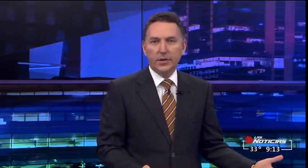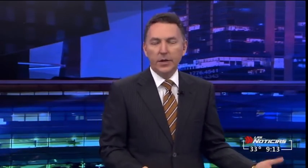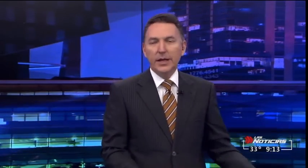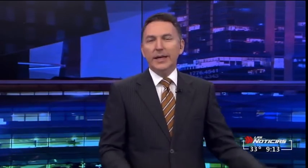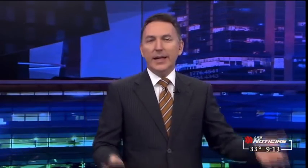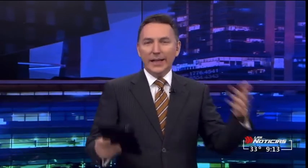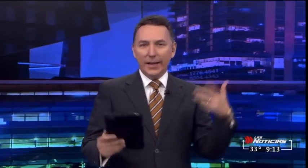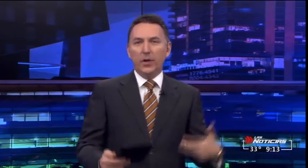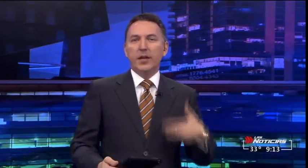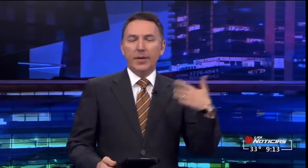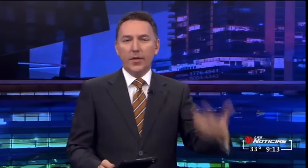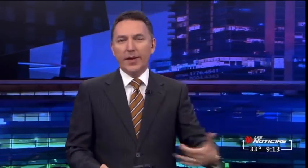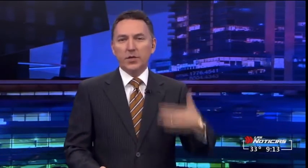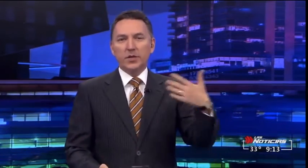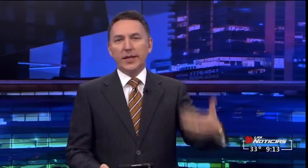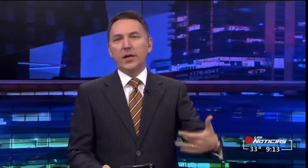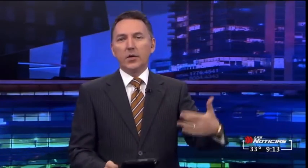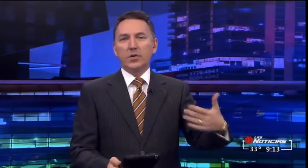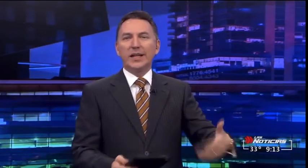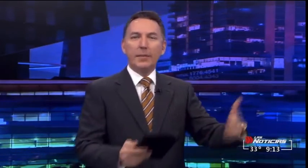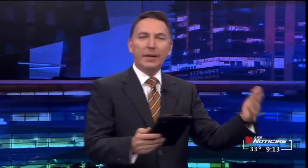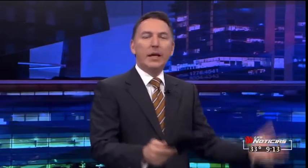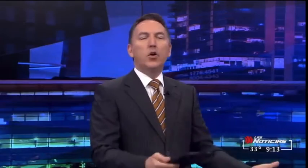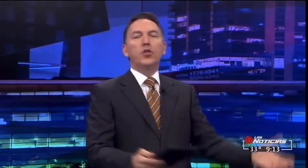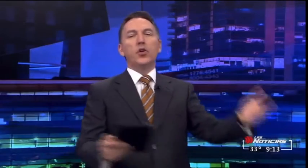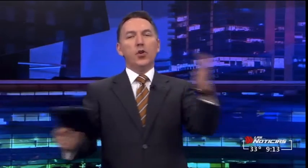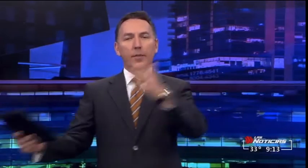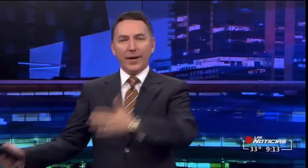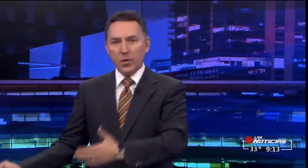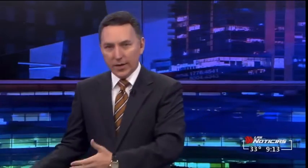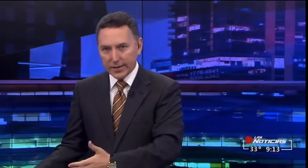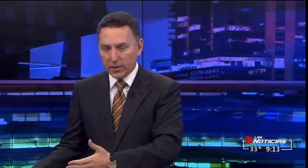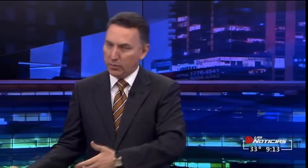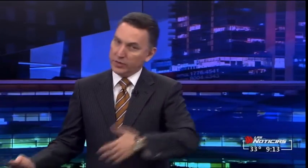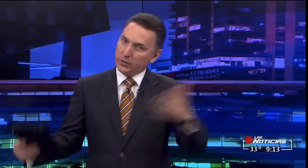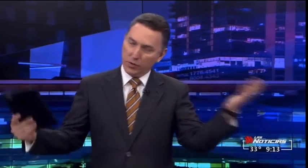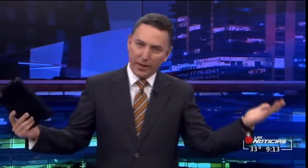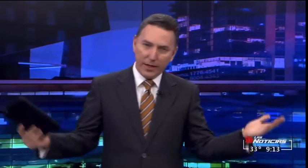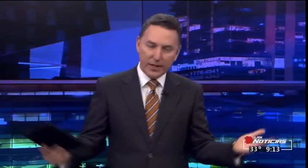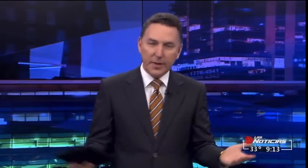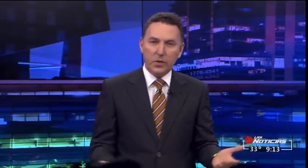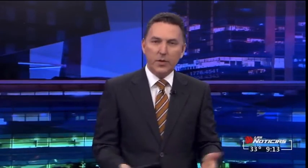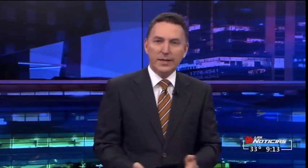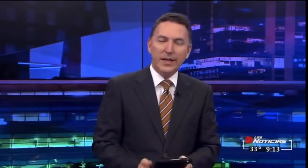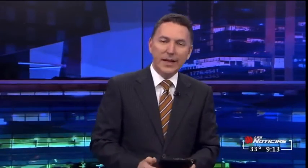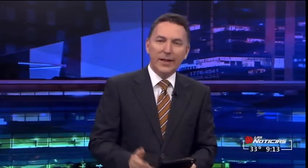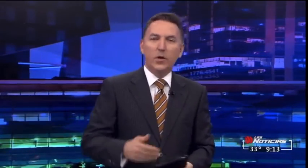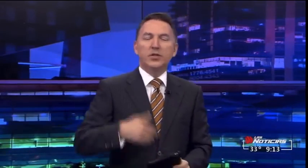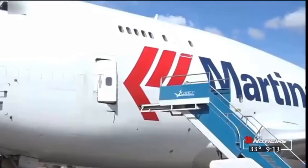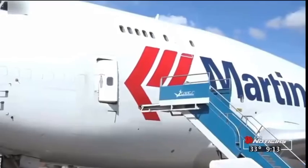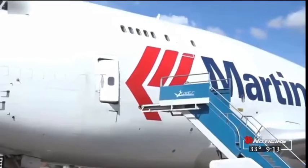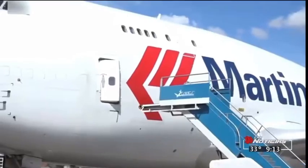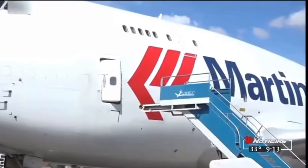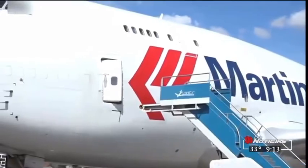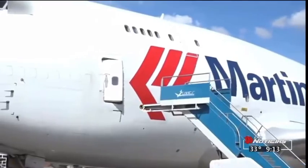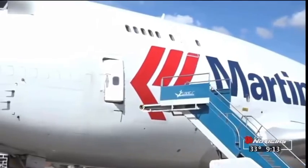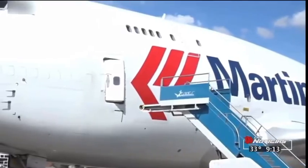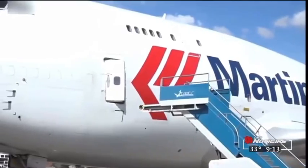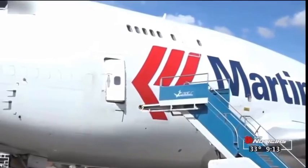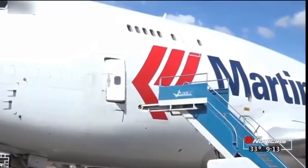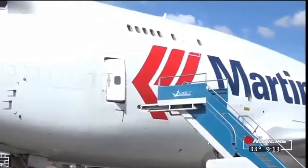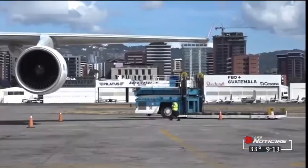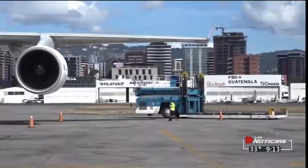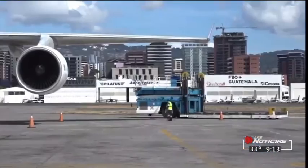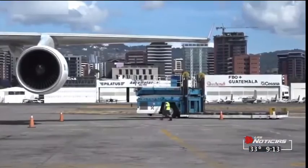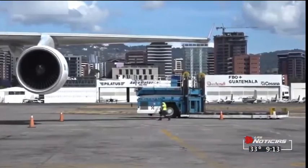tienen riesgo. Y el día de hoy, en medio de esto, se da a conocer que México donó vacunas, como si nos sobraran las vacunas, que el día de hoy se enviaron vacunas a